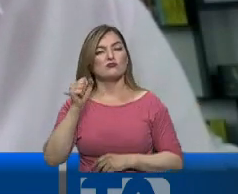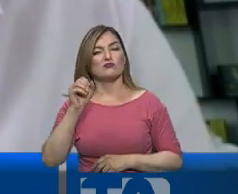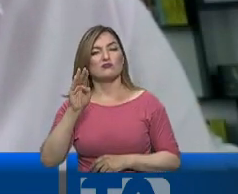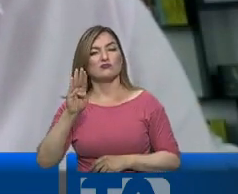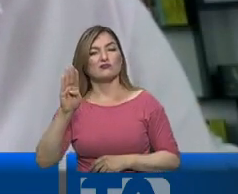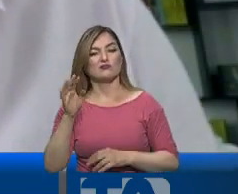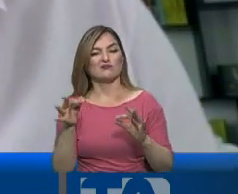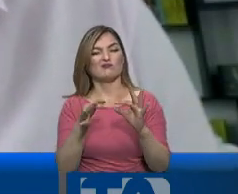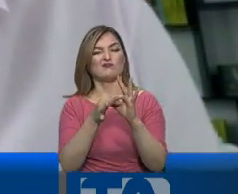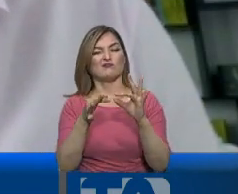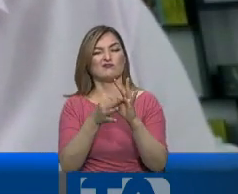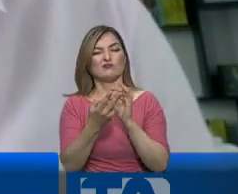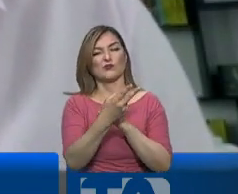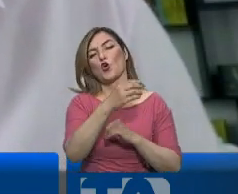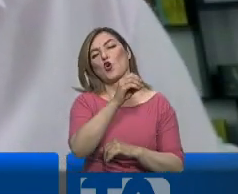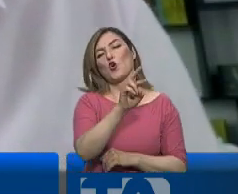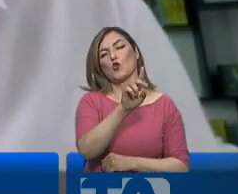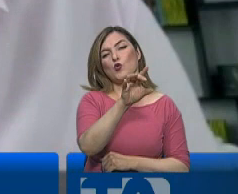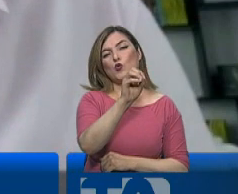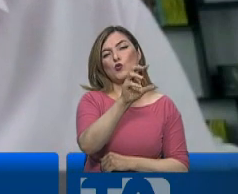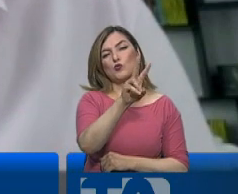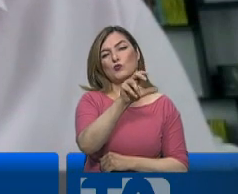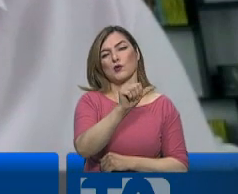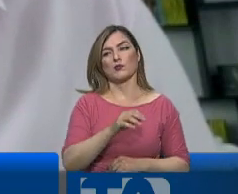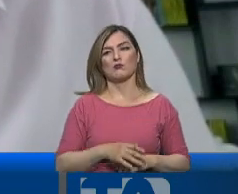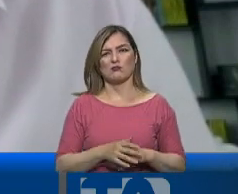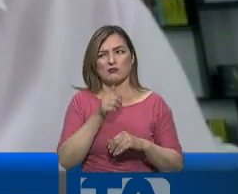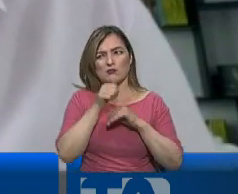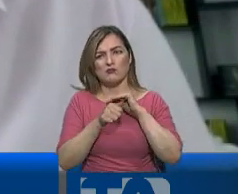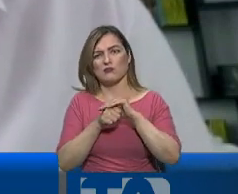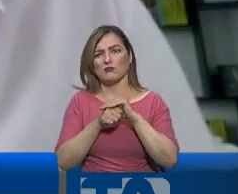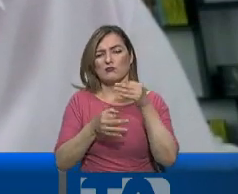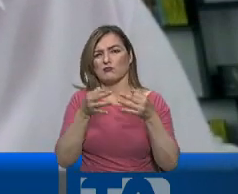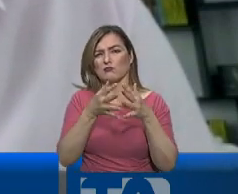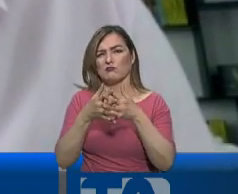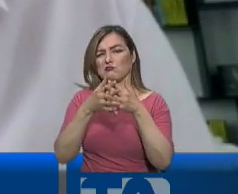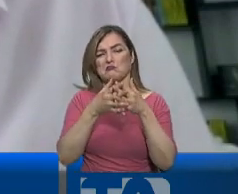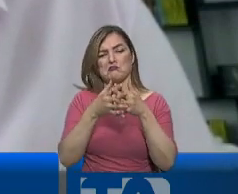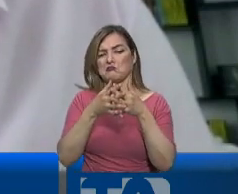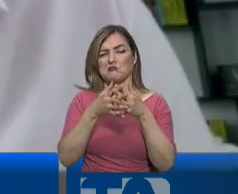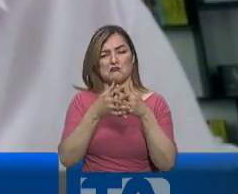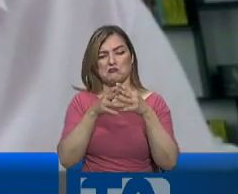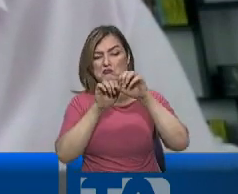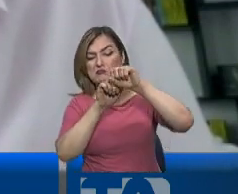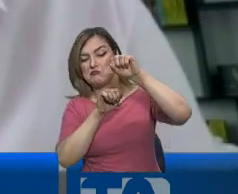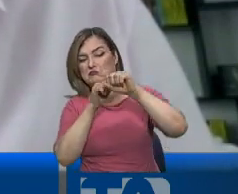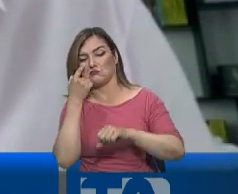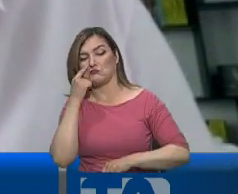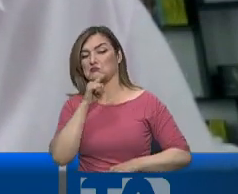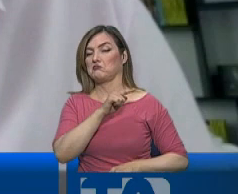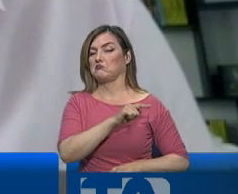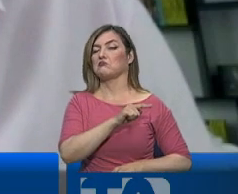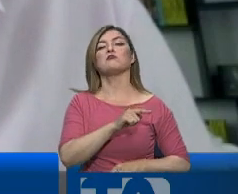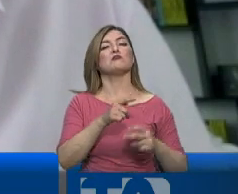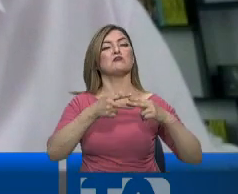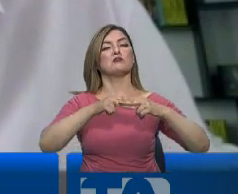piedad córdoba tener es un hecho que está en la sombra u oculto para la justicia americana también que tienen el ojo a la piedad de córdoba por